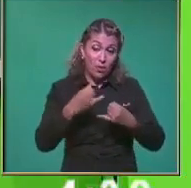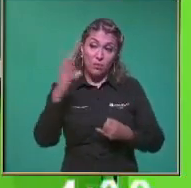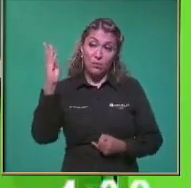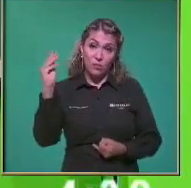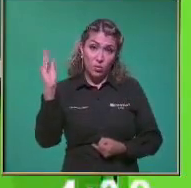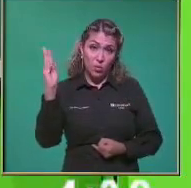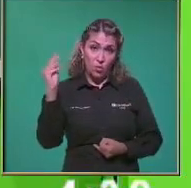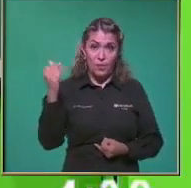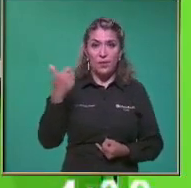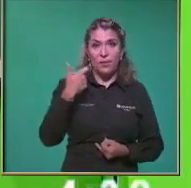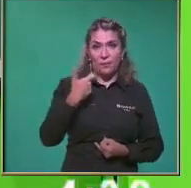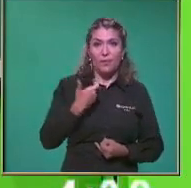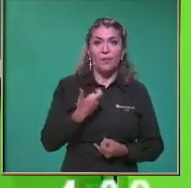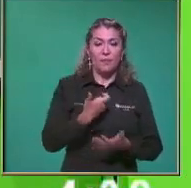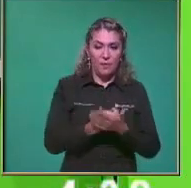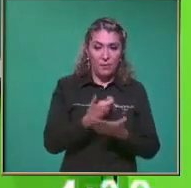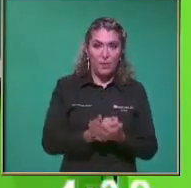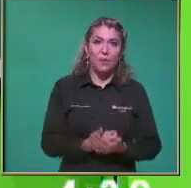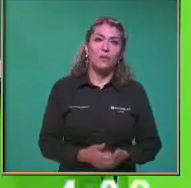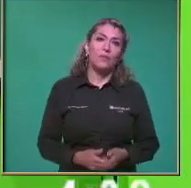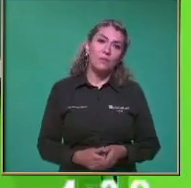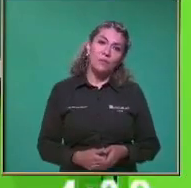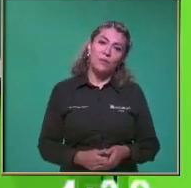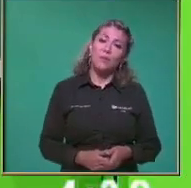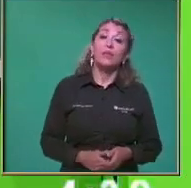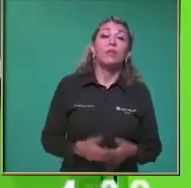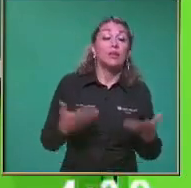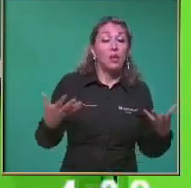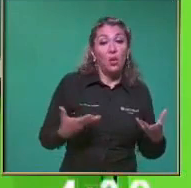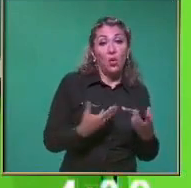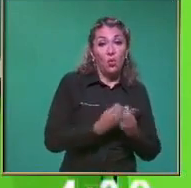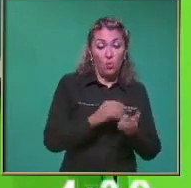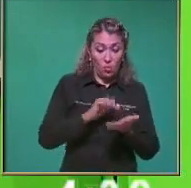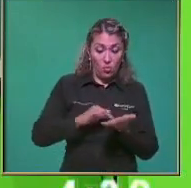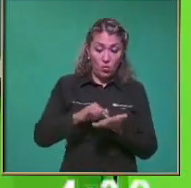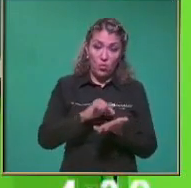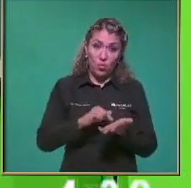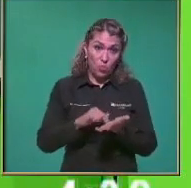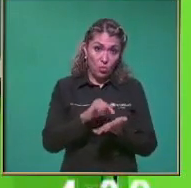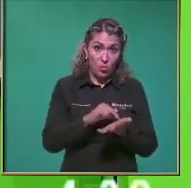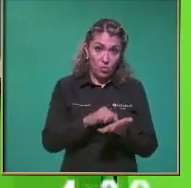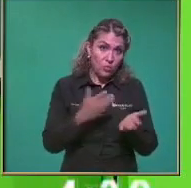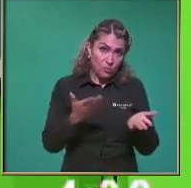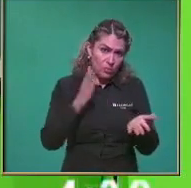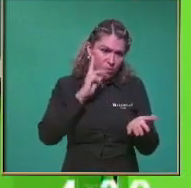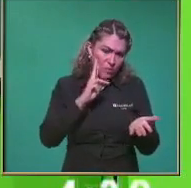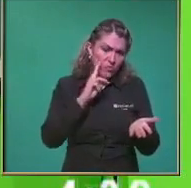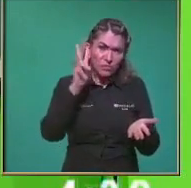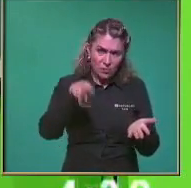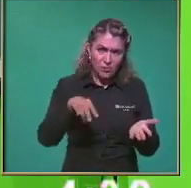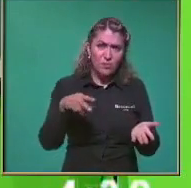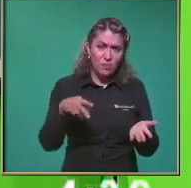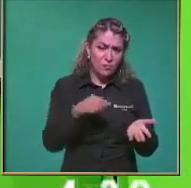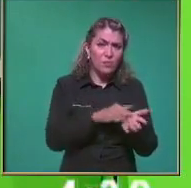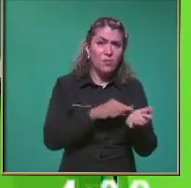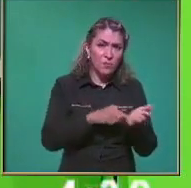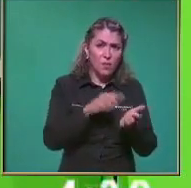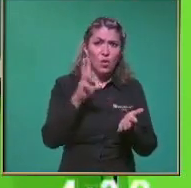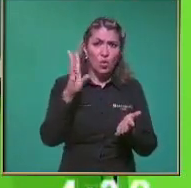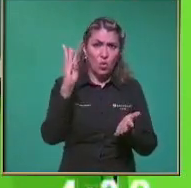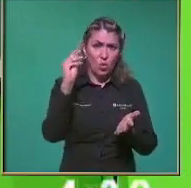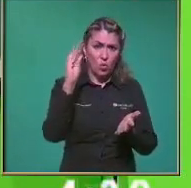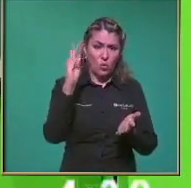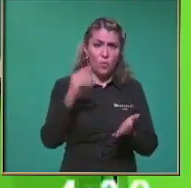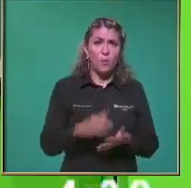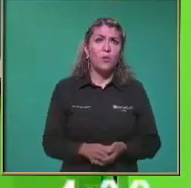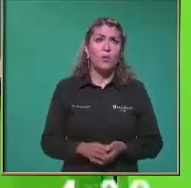decir, 90 pesos. Si hacen su suma en su calculadora o a manita rapidito, se van a dar cuenta que sí, que nos da 90 pesos.